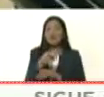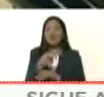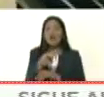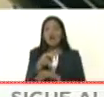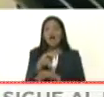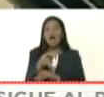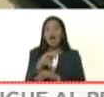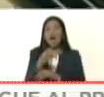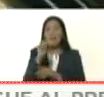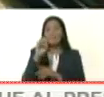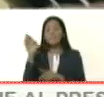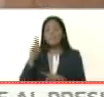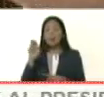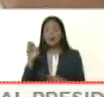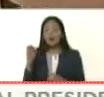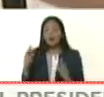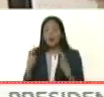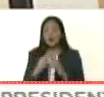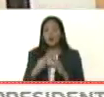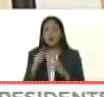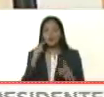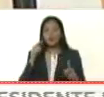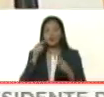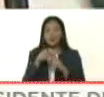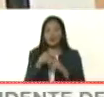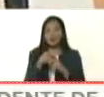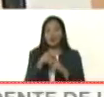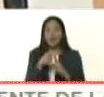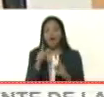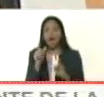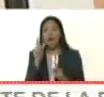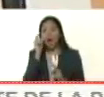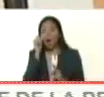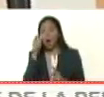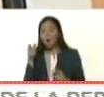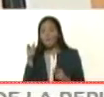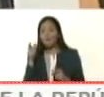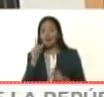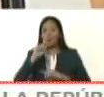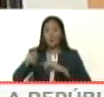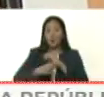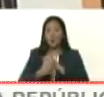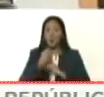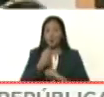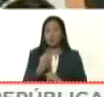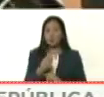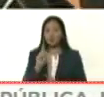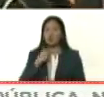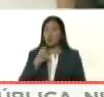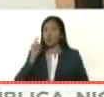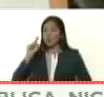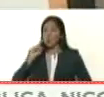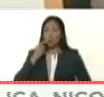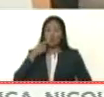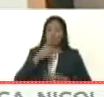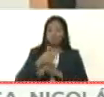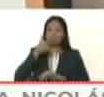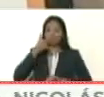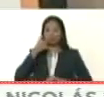pasa el contacto del celular de Rosana a Juan Guaidó y le dice: necesito que llames a